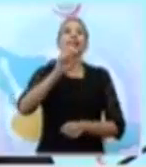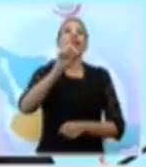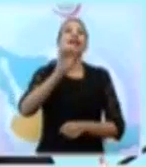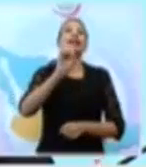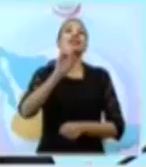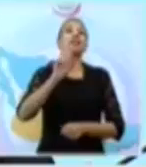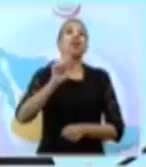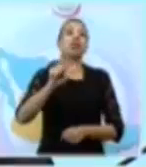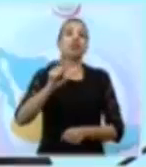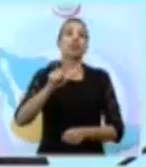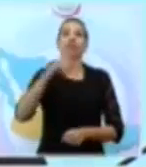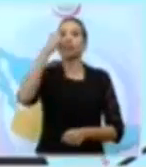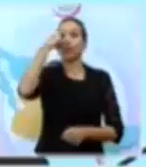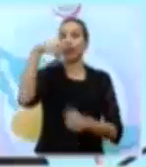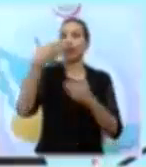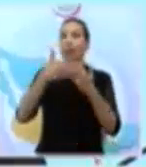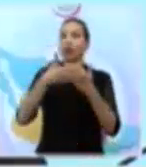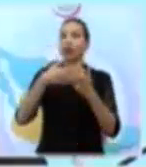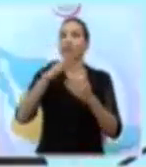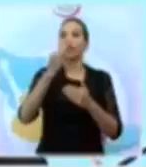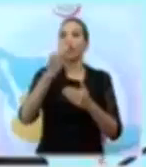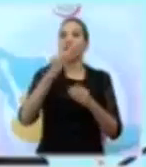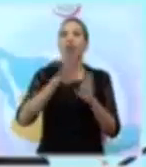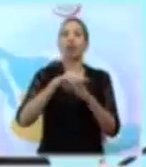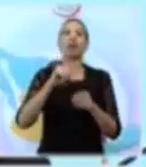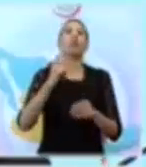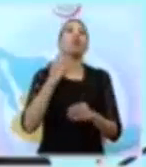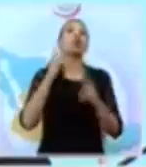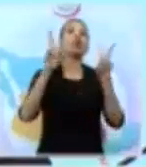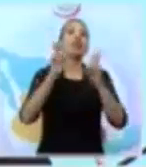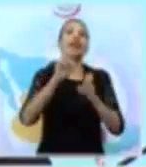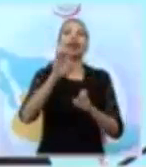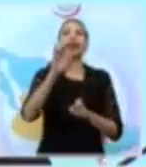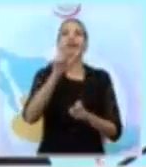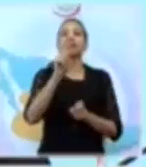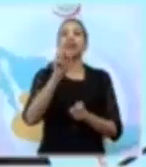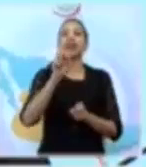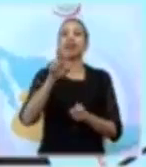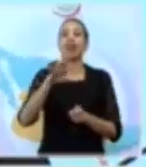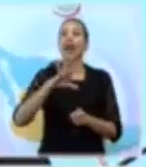Social. Para el evento de febrero sobre política exterior